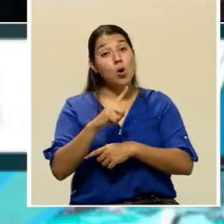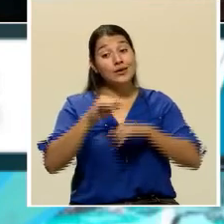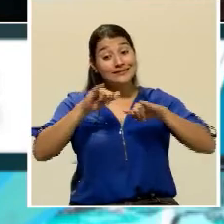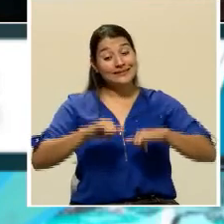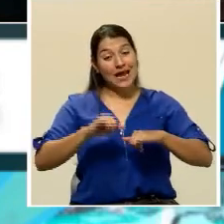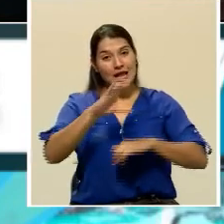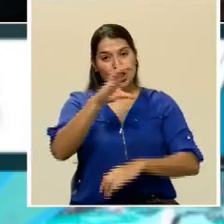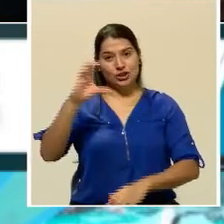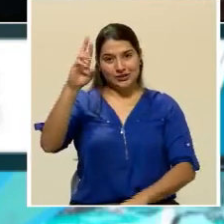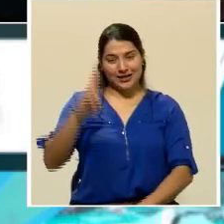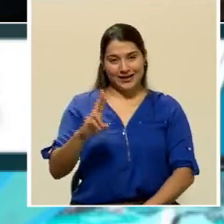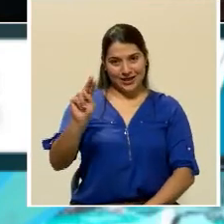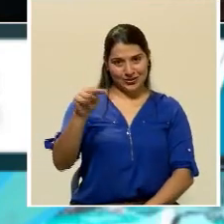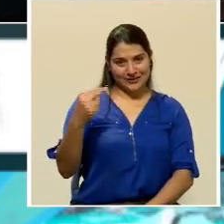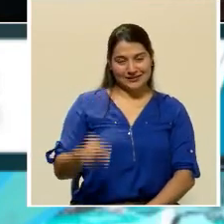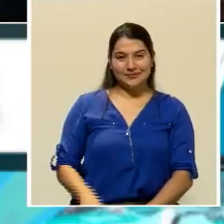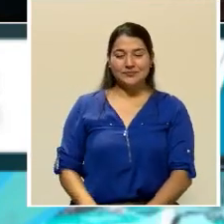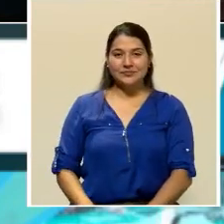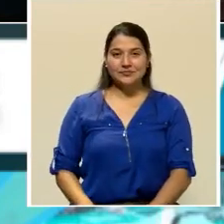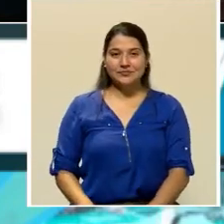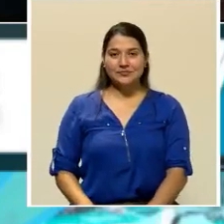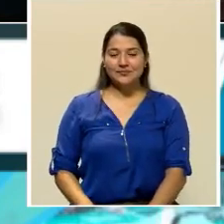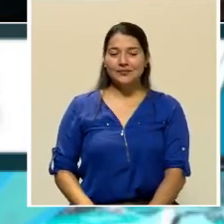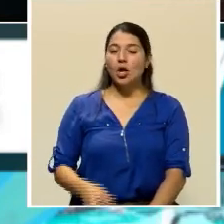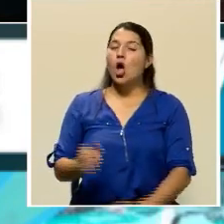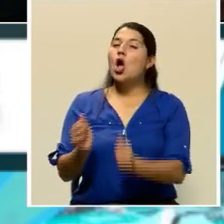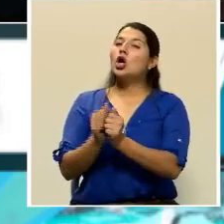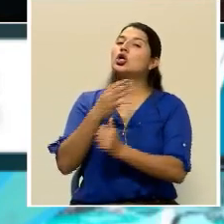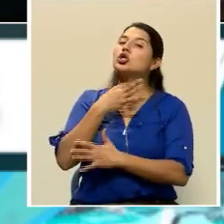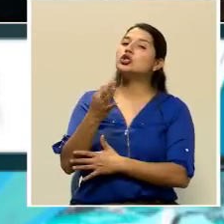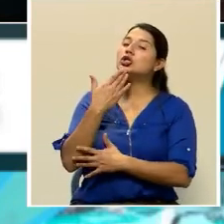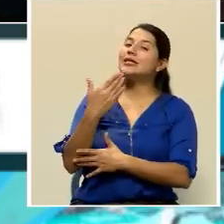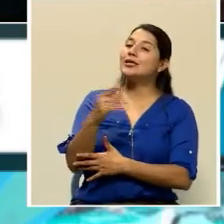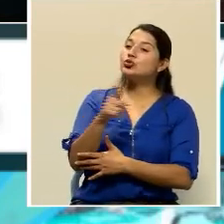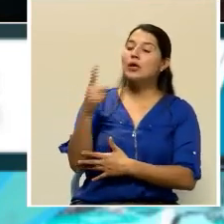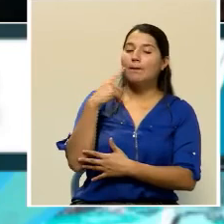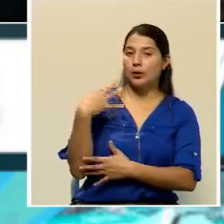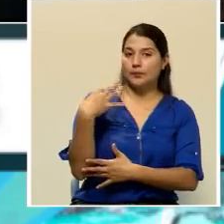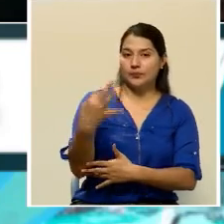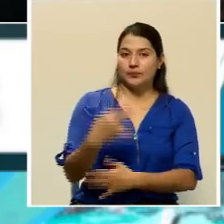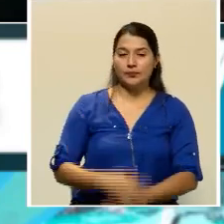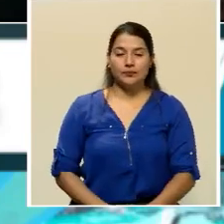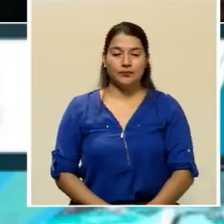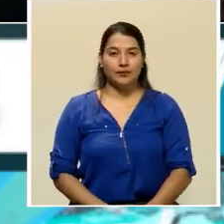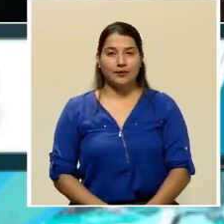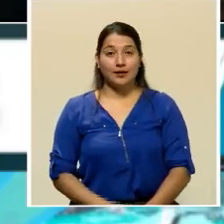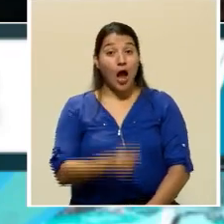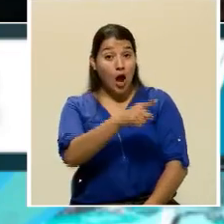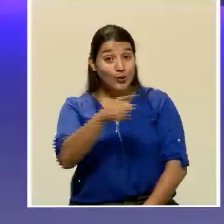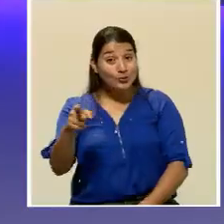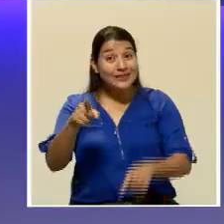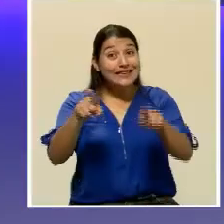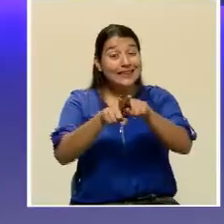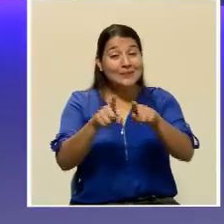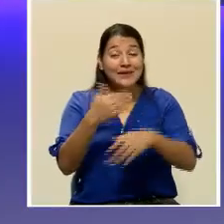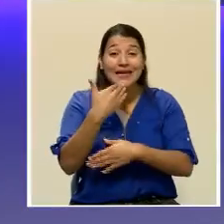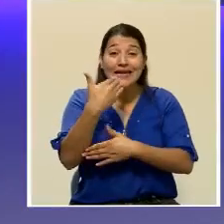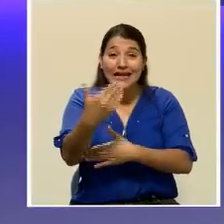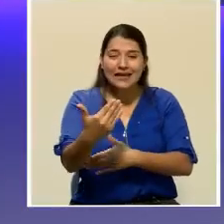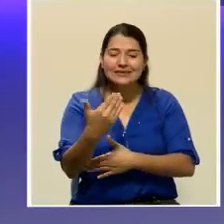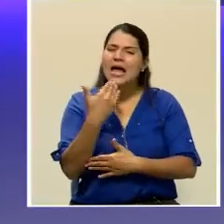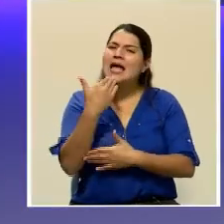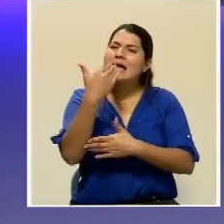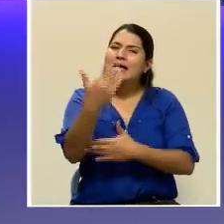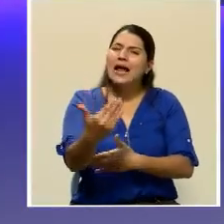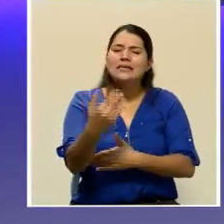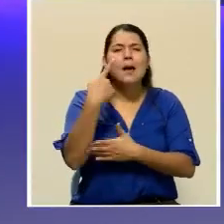set de Costa Rica Noticias. Con mucho gusto. Gracias por la invitación. Y a ustedes también las gracias.